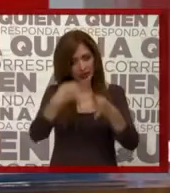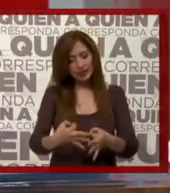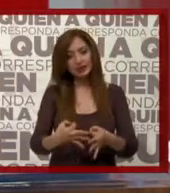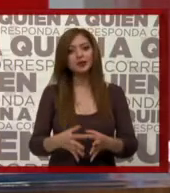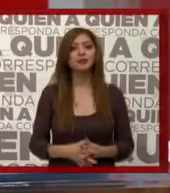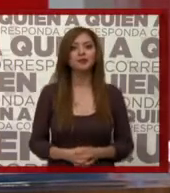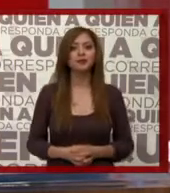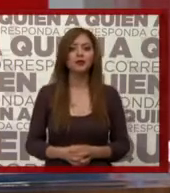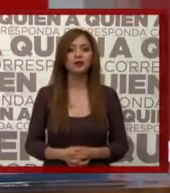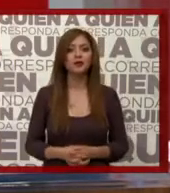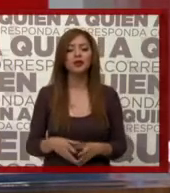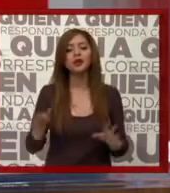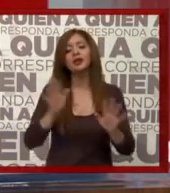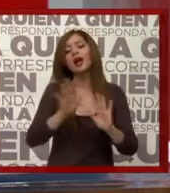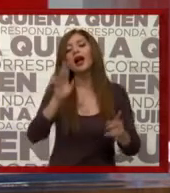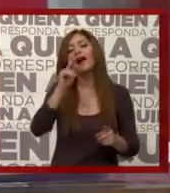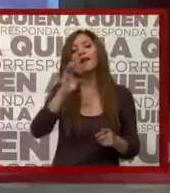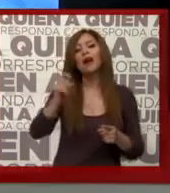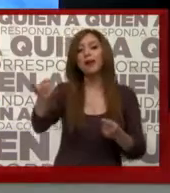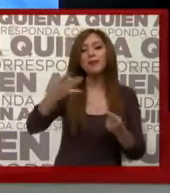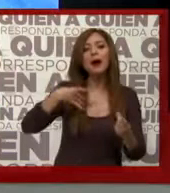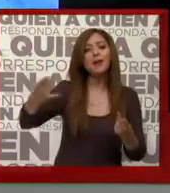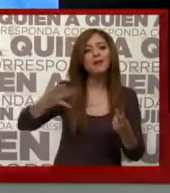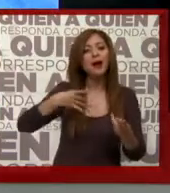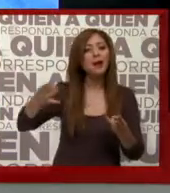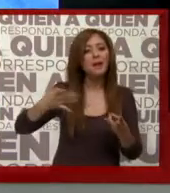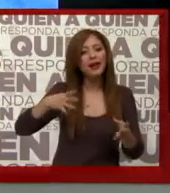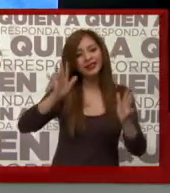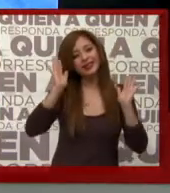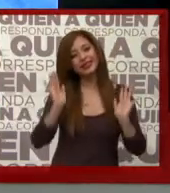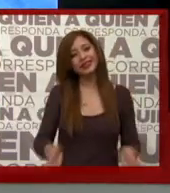estás abusando. ¿De dónde sacaste esas? ¿De qué ruinas?